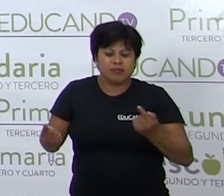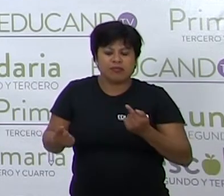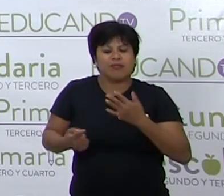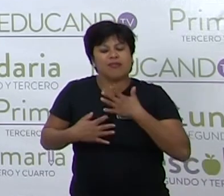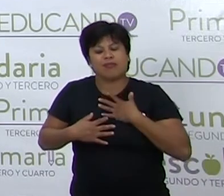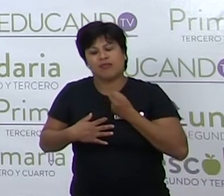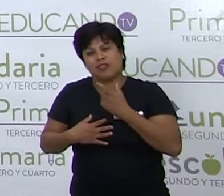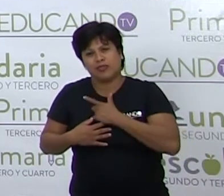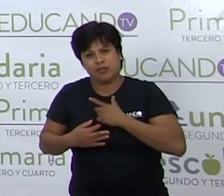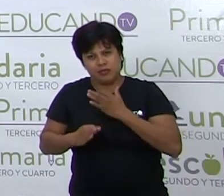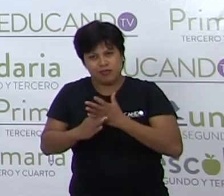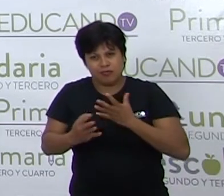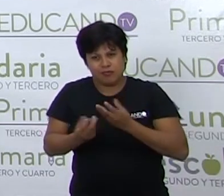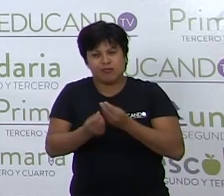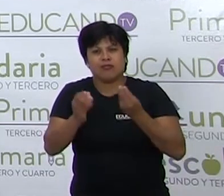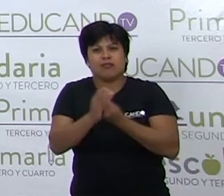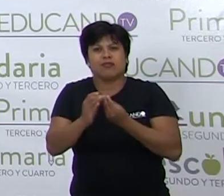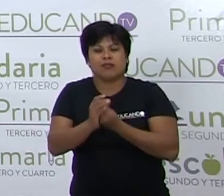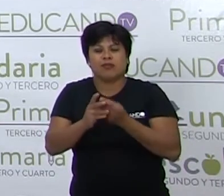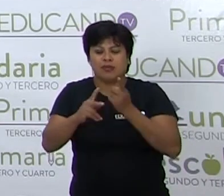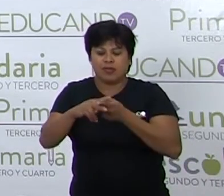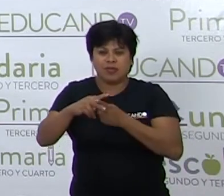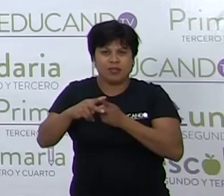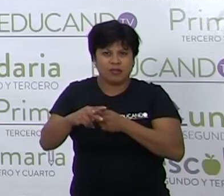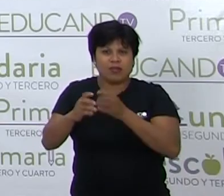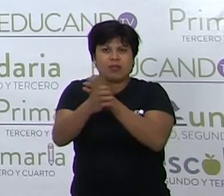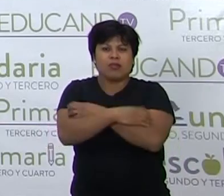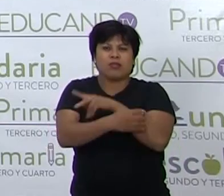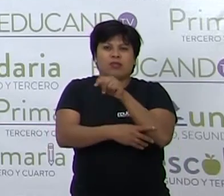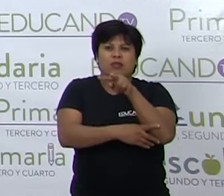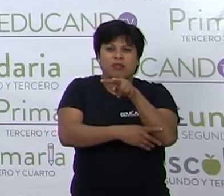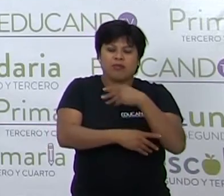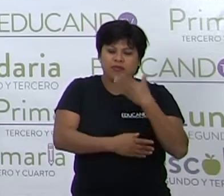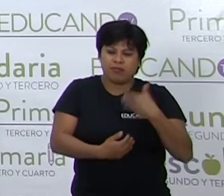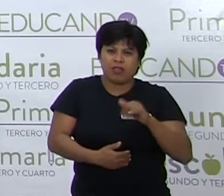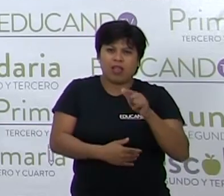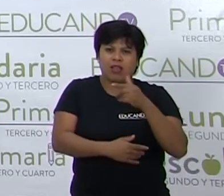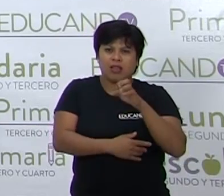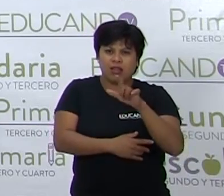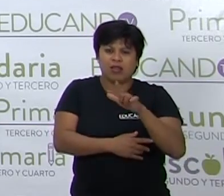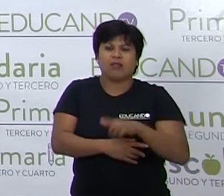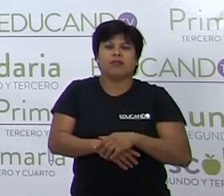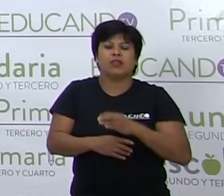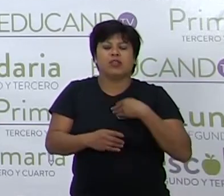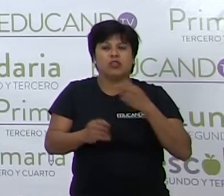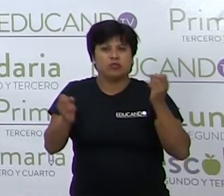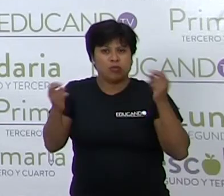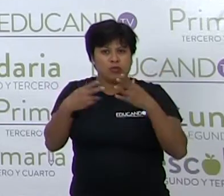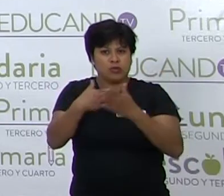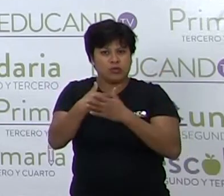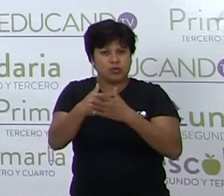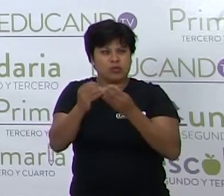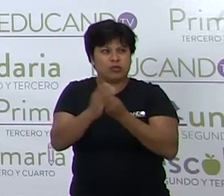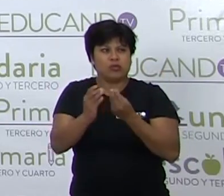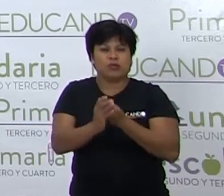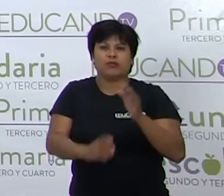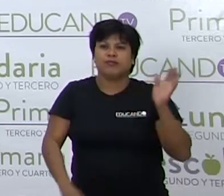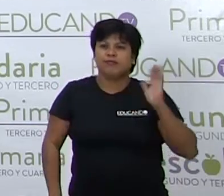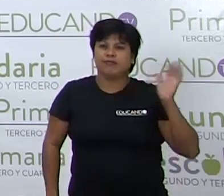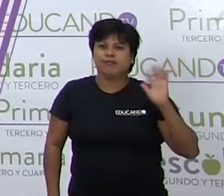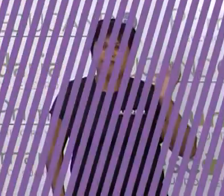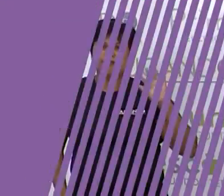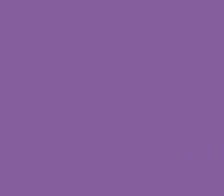sido todo por hoy en esta sesión de desafíos matemáticos en el educando tb soy el profesor ángel fernando y nos estamos viendo hasta la próxima